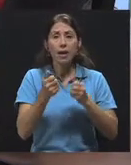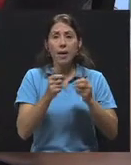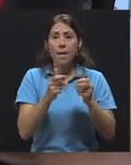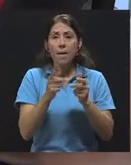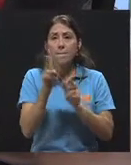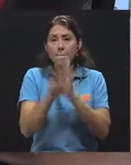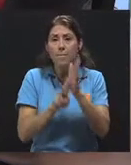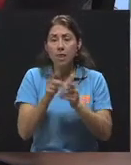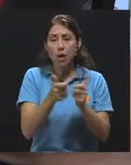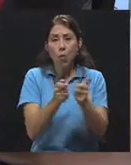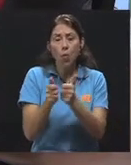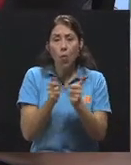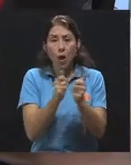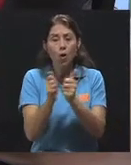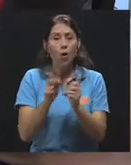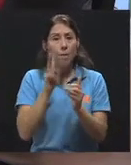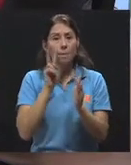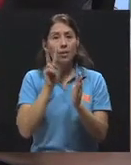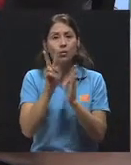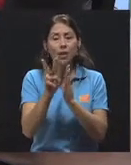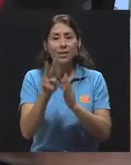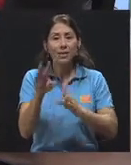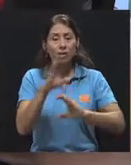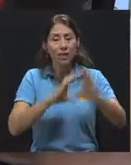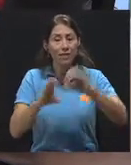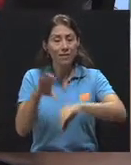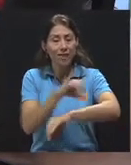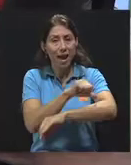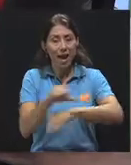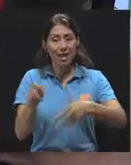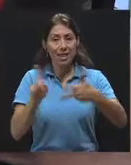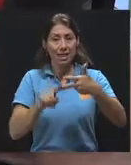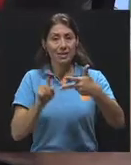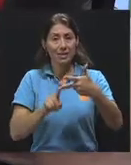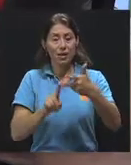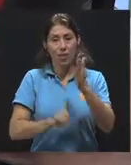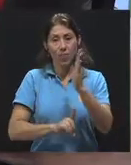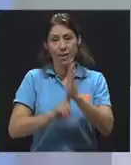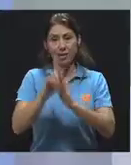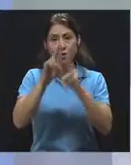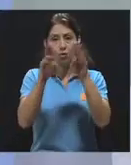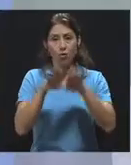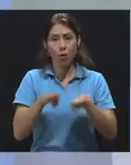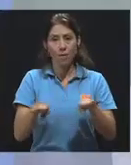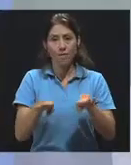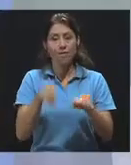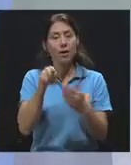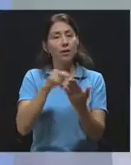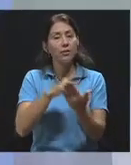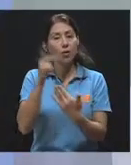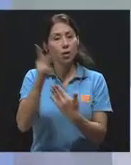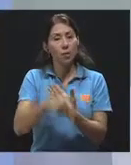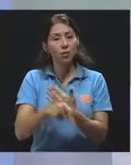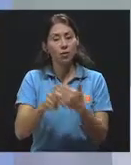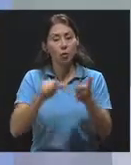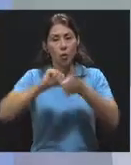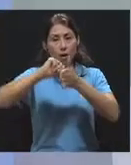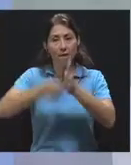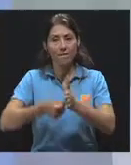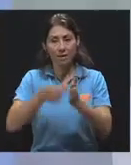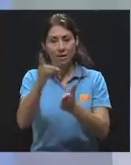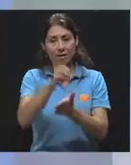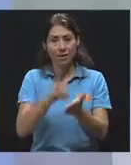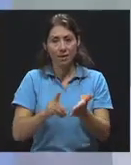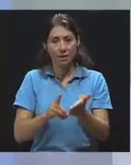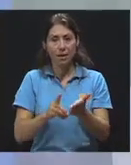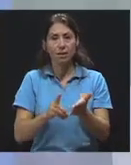visualización arquitectónica o visualización científica. Y el tercero son los de diseño y desarrollo web, que son programación con